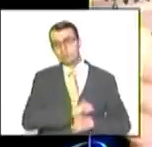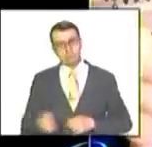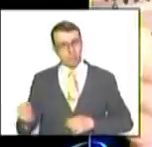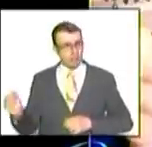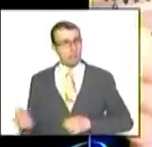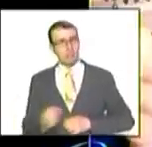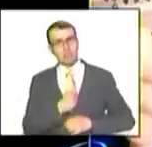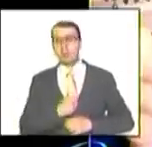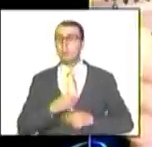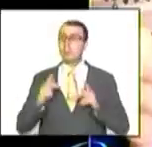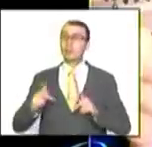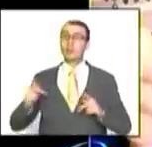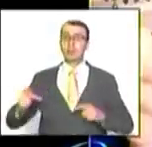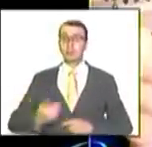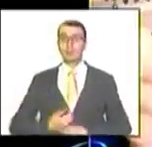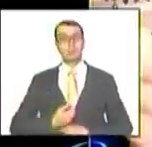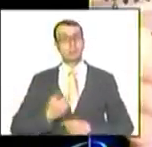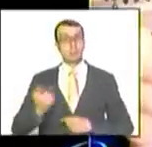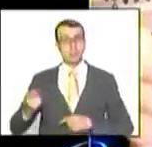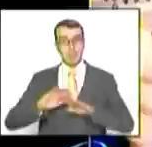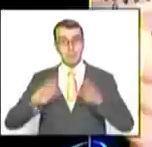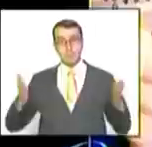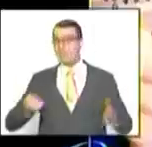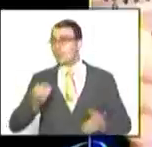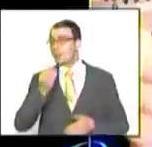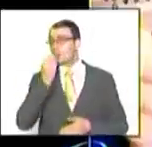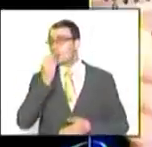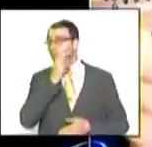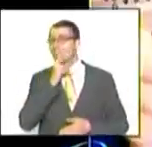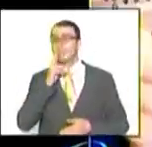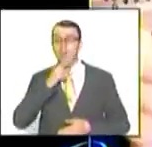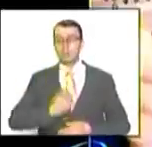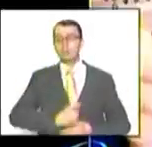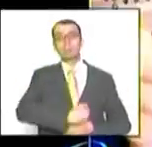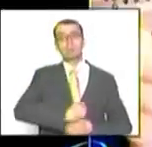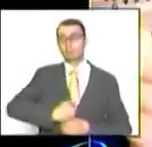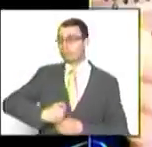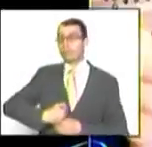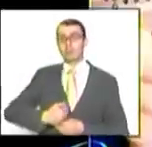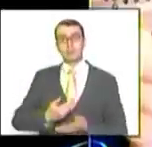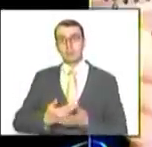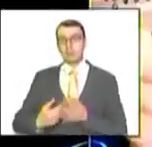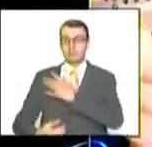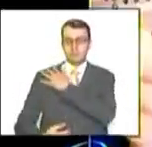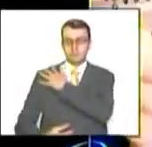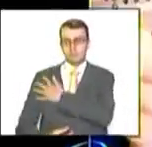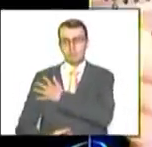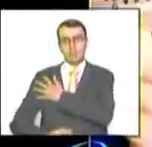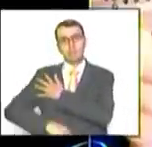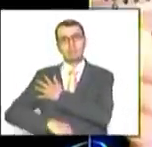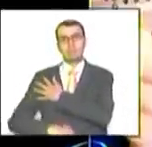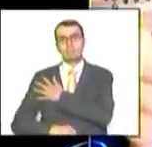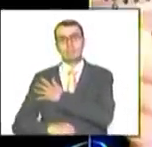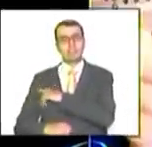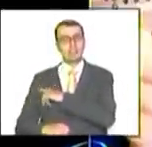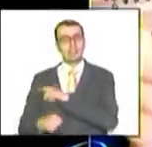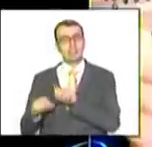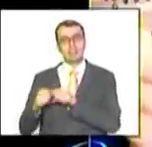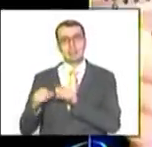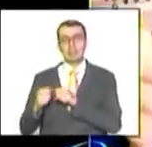las personas que hacen la misma actividad en una empresa, en un solo movimiento, y terminan